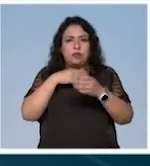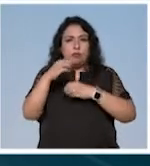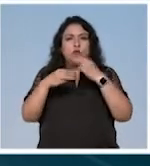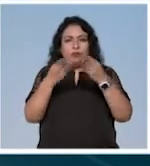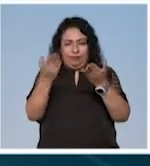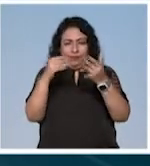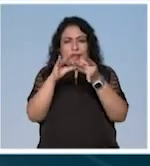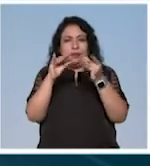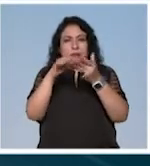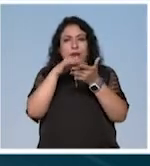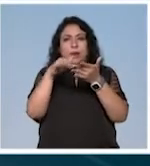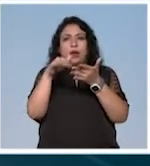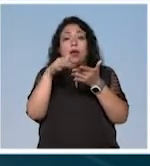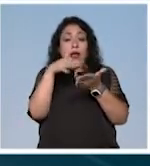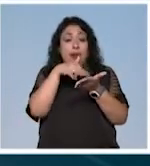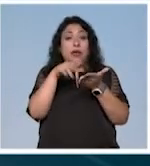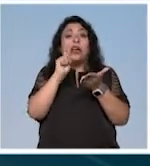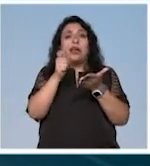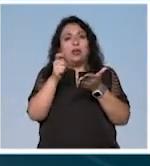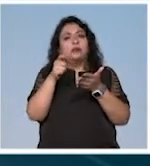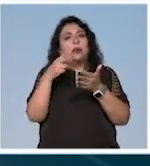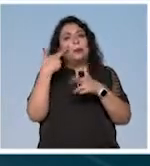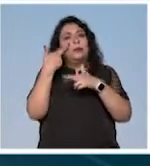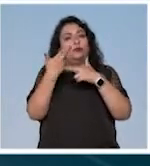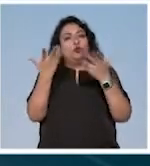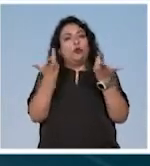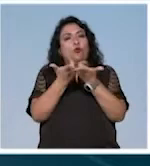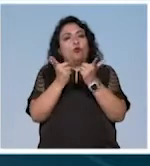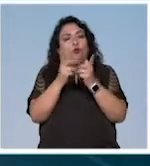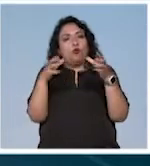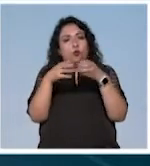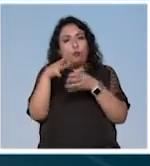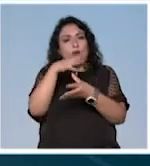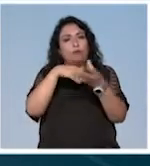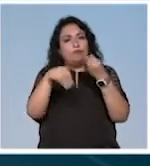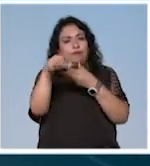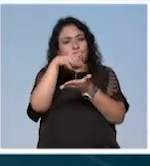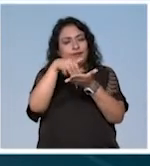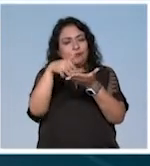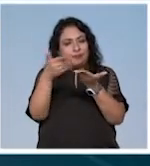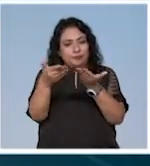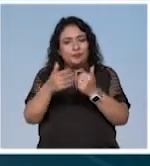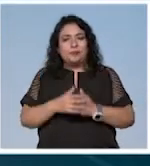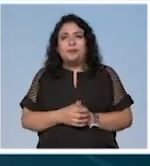lee, porque la lectura es una tarea colectiva. Nos leemos en otros.